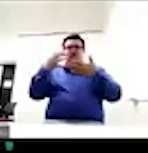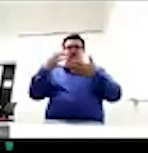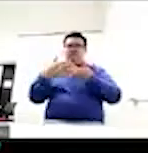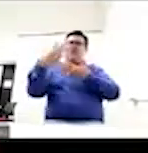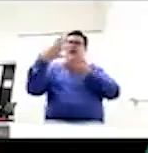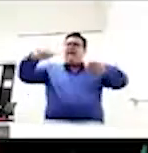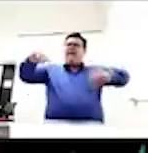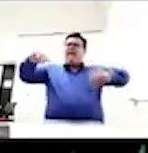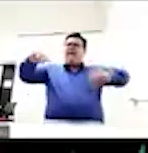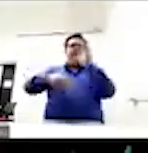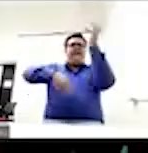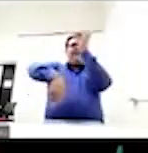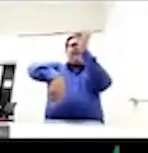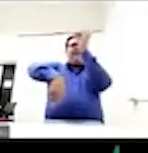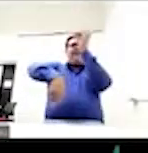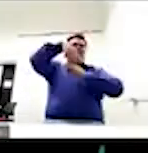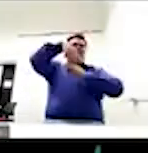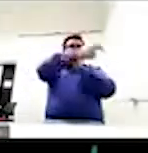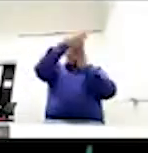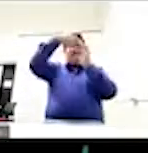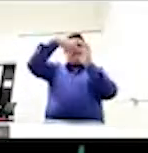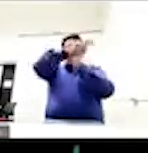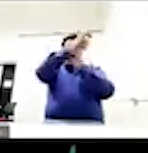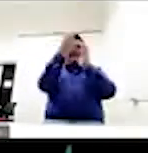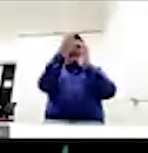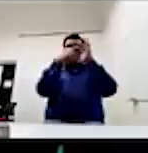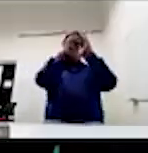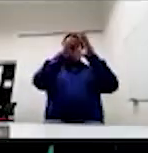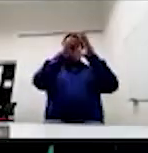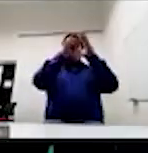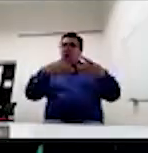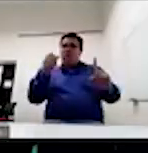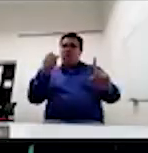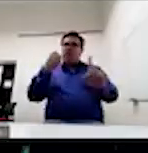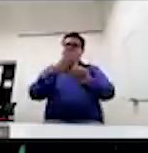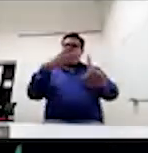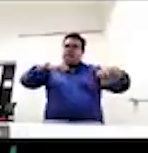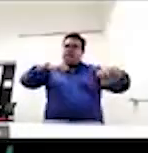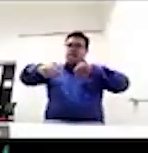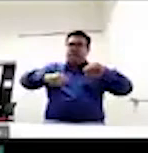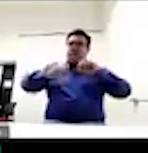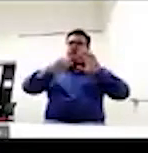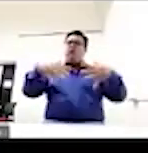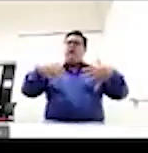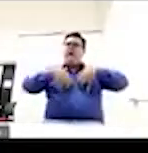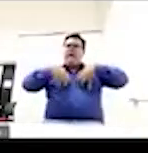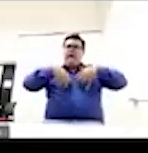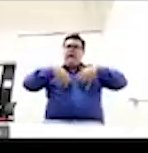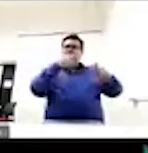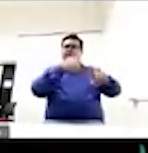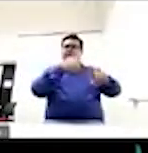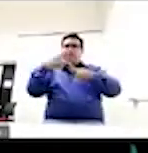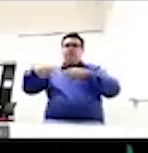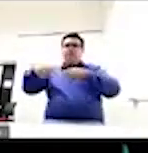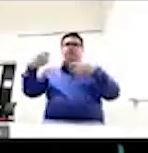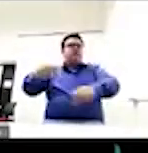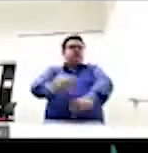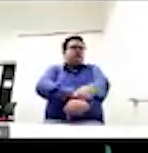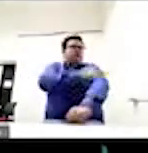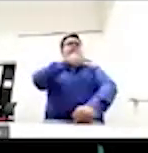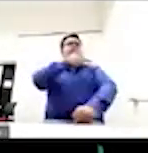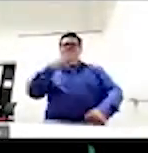vida. Reconozco el poder de sanación de los animales como camino a un mundo interno que me